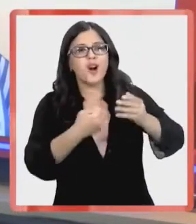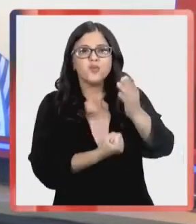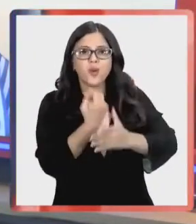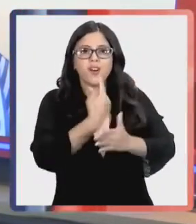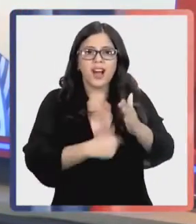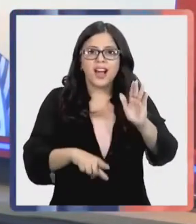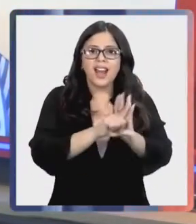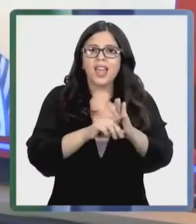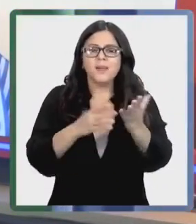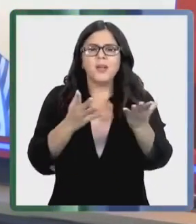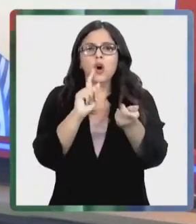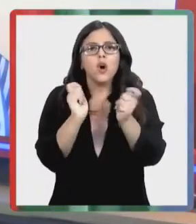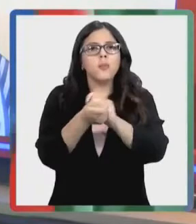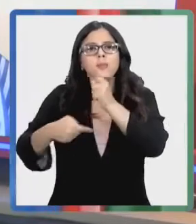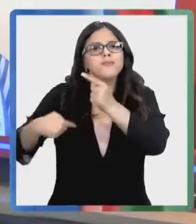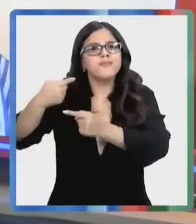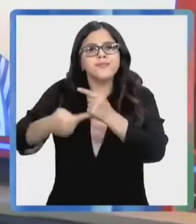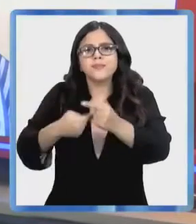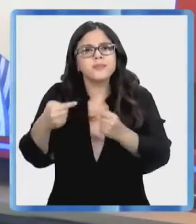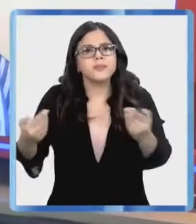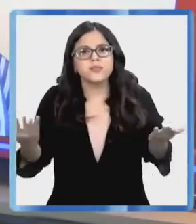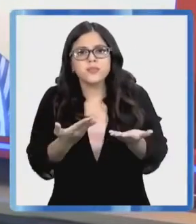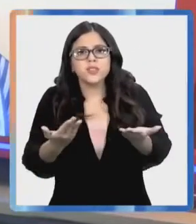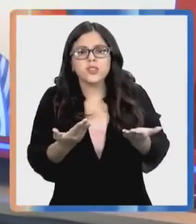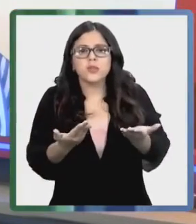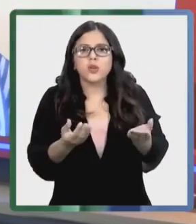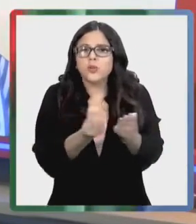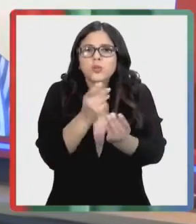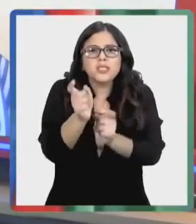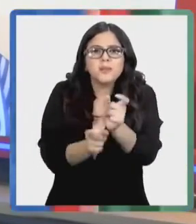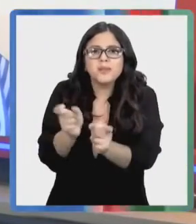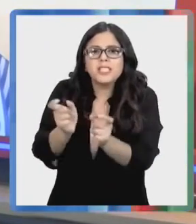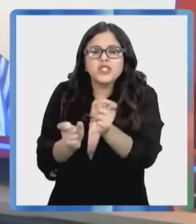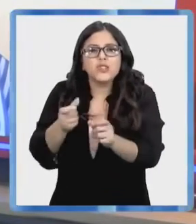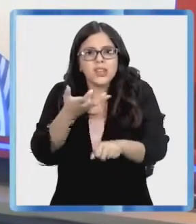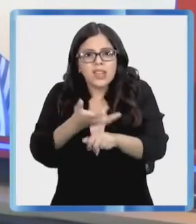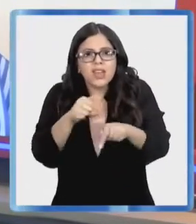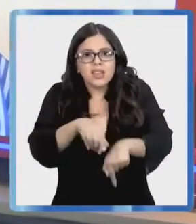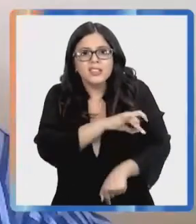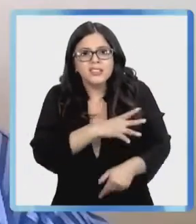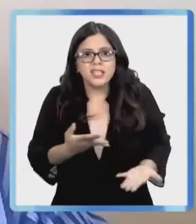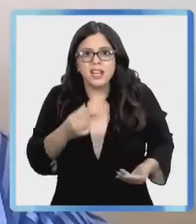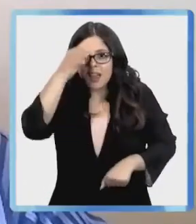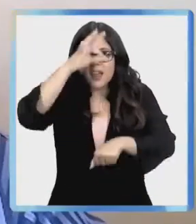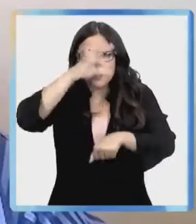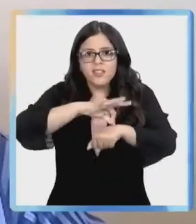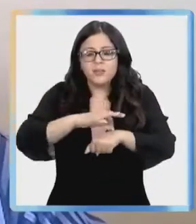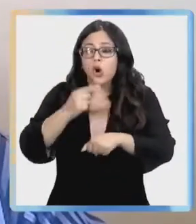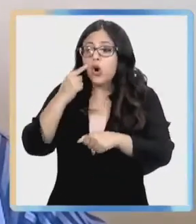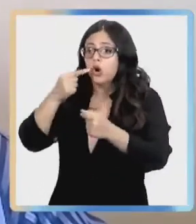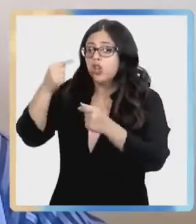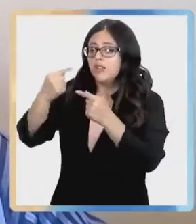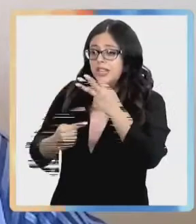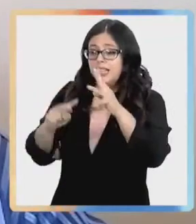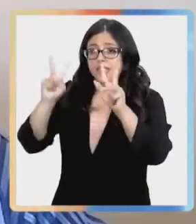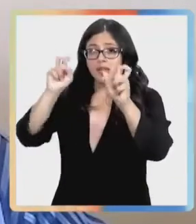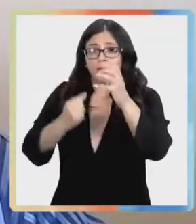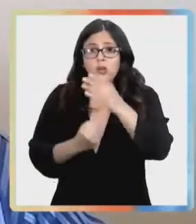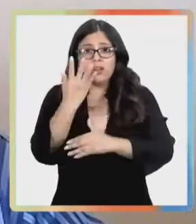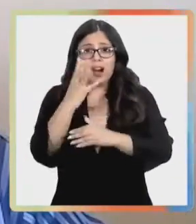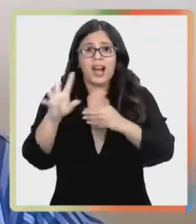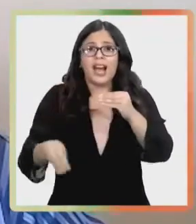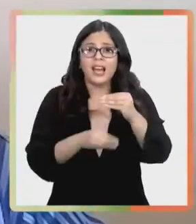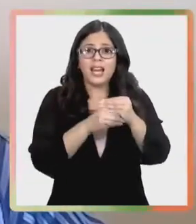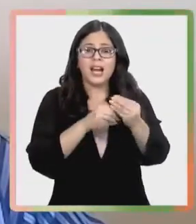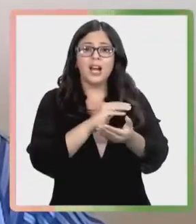nueva legislación, pero ¿cómo cambia la historia? ¿Cómo se salda esta deuda con tantos pacientes en todo Chile? Hay una serie de variables nuevas que se